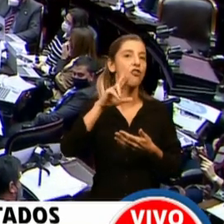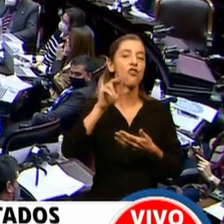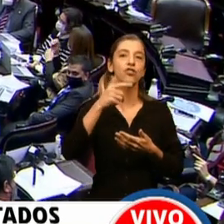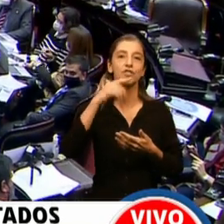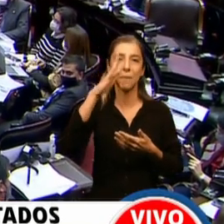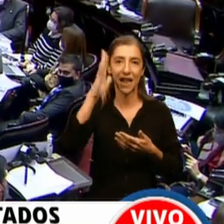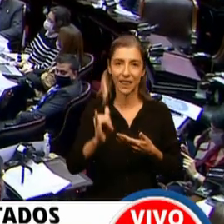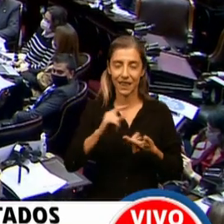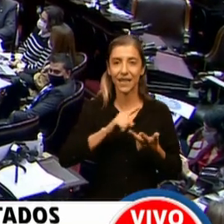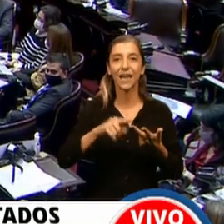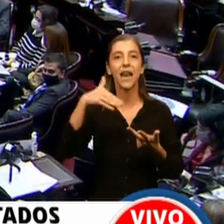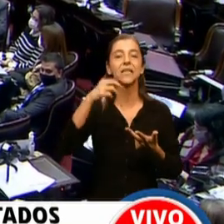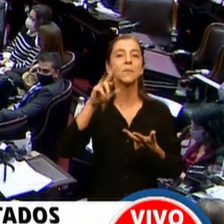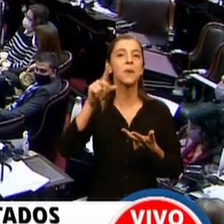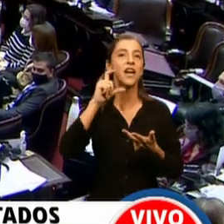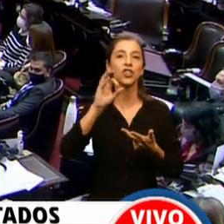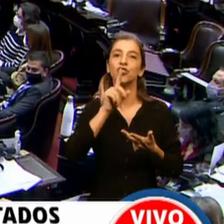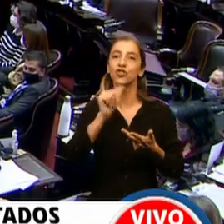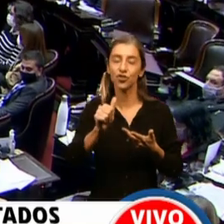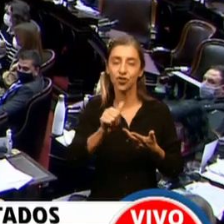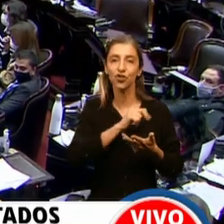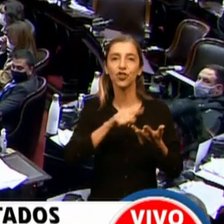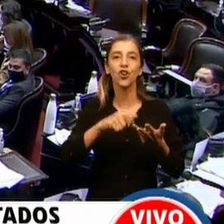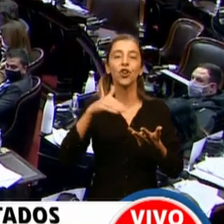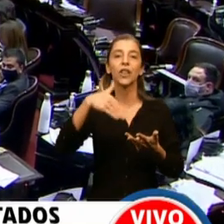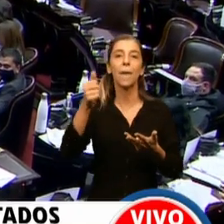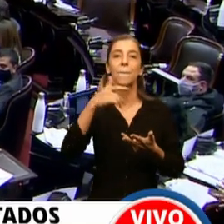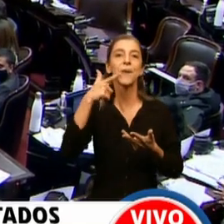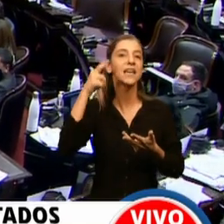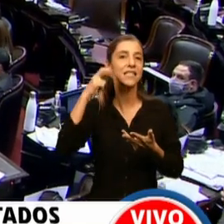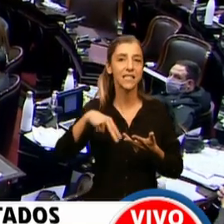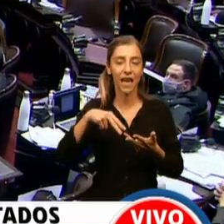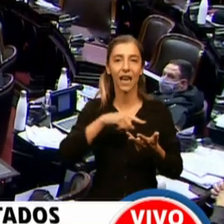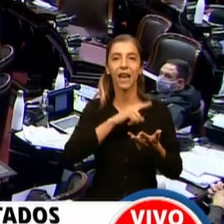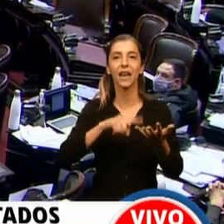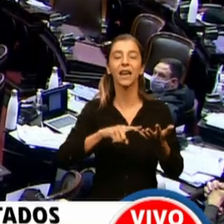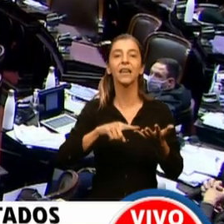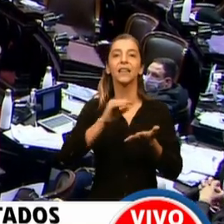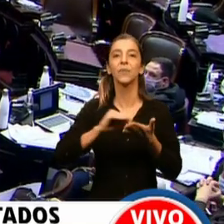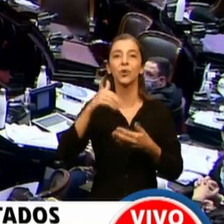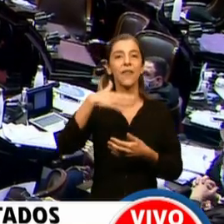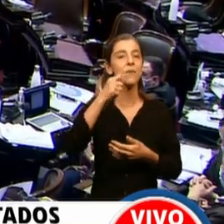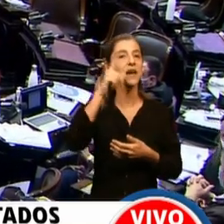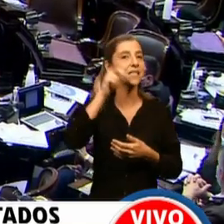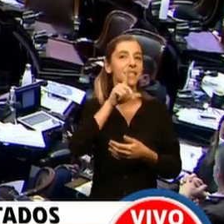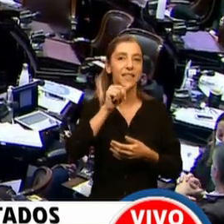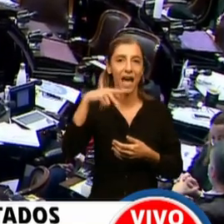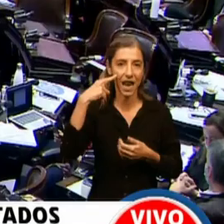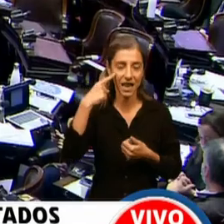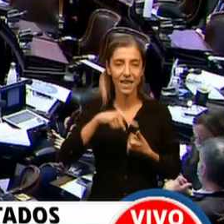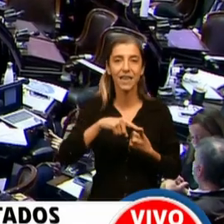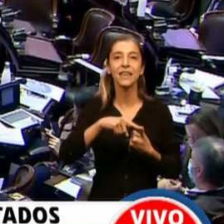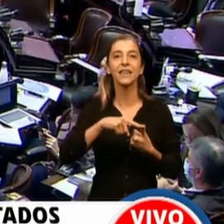diputada marziotta gisela diputada masi maría lucila diputada me hace tan y vanessa